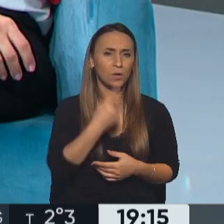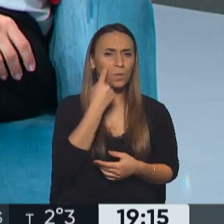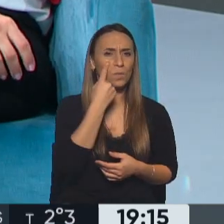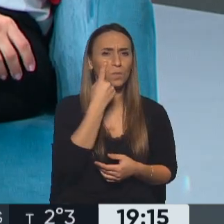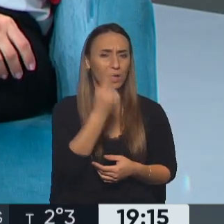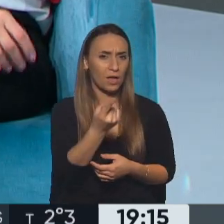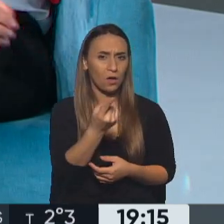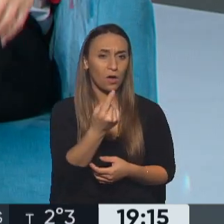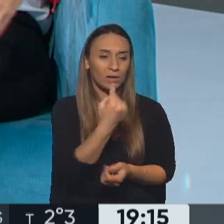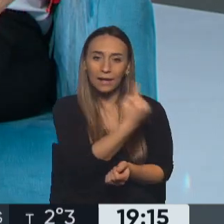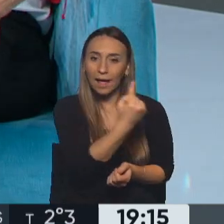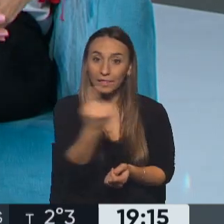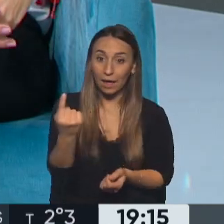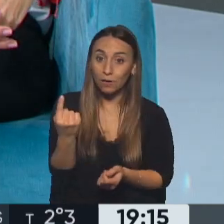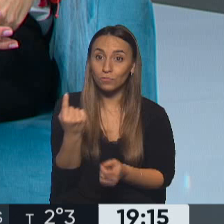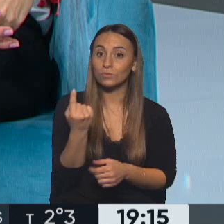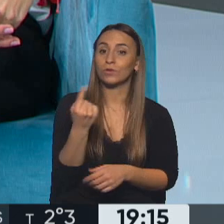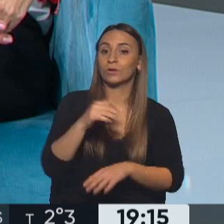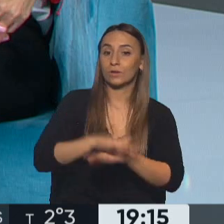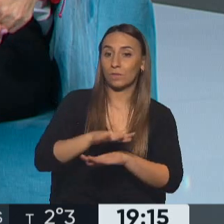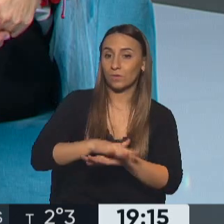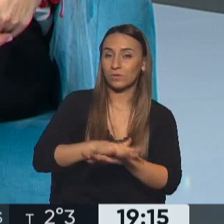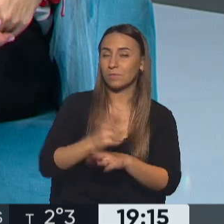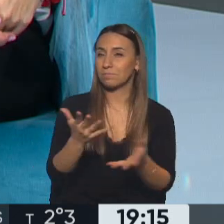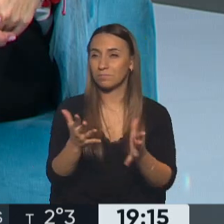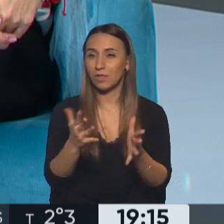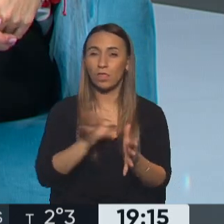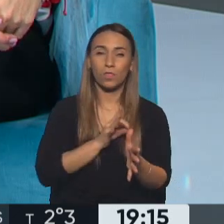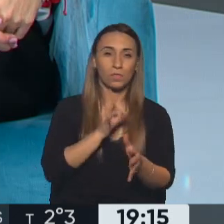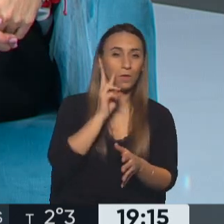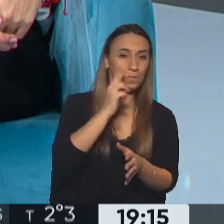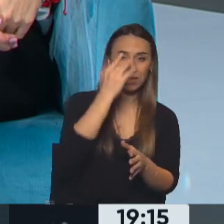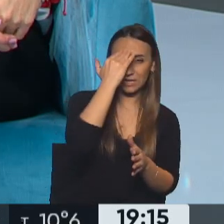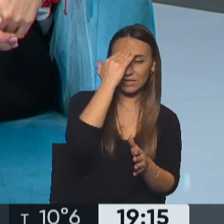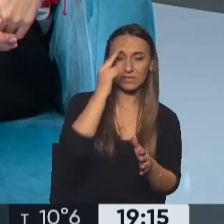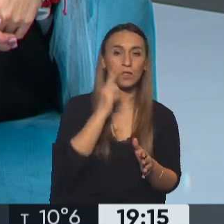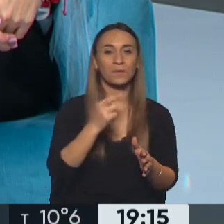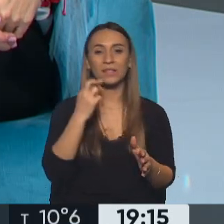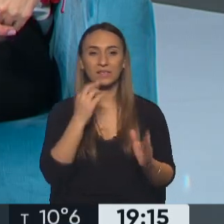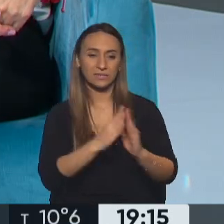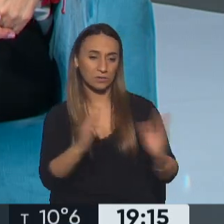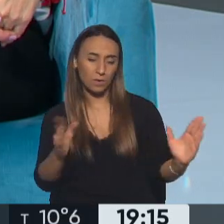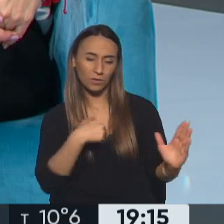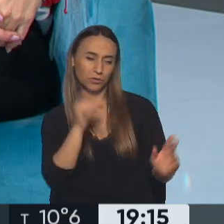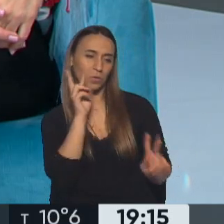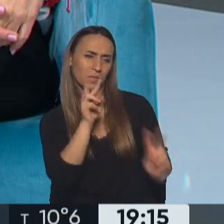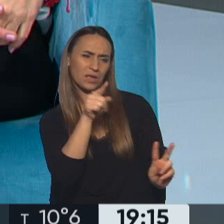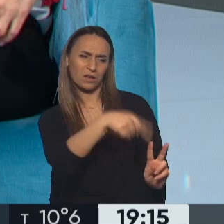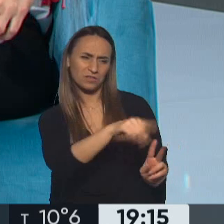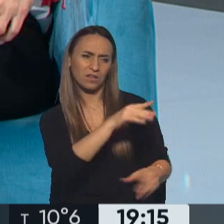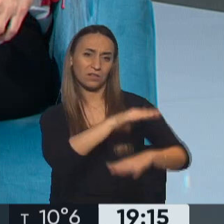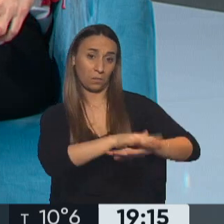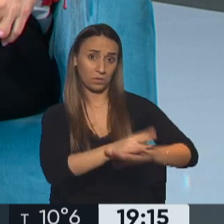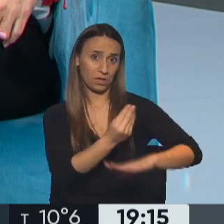tuvieron protagonismo y responsabilidad entre el 15 y el 19 y sé que también hubo espionaje